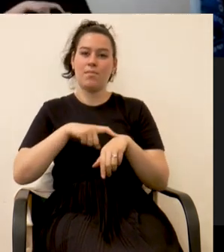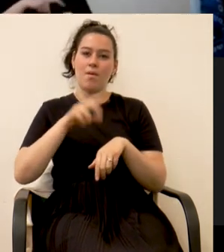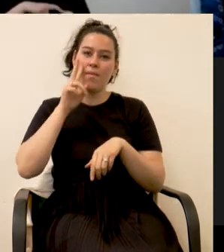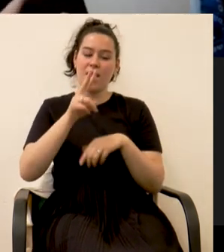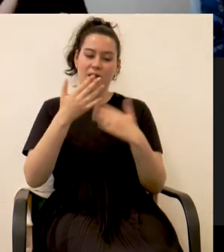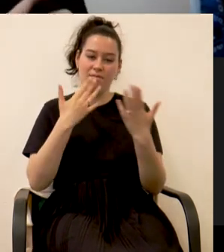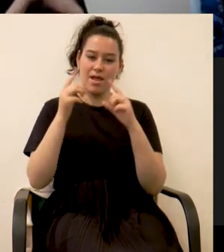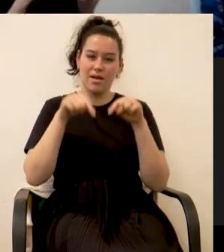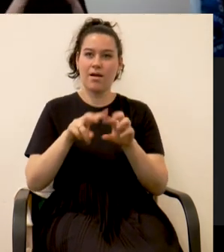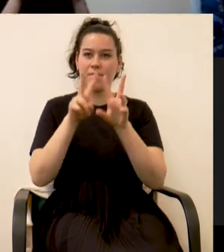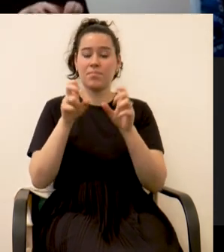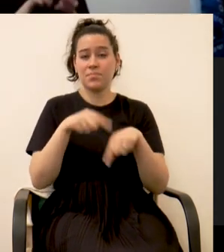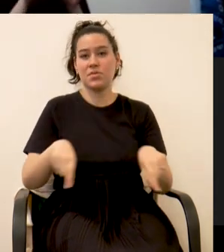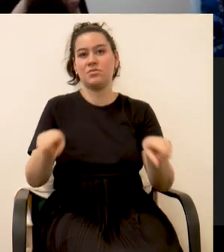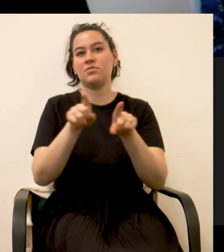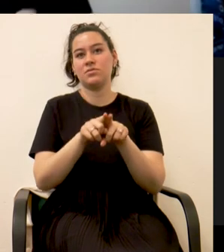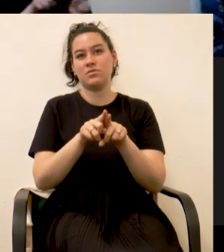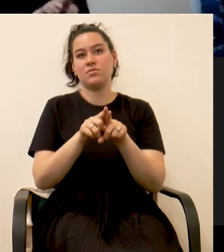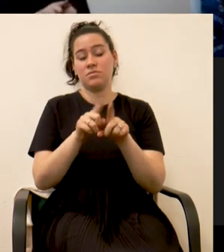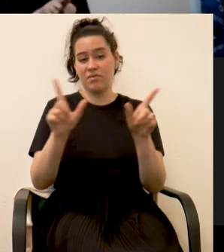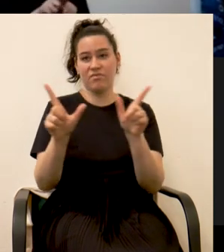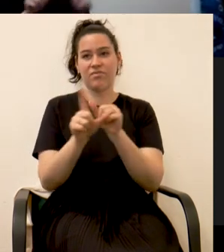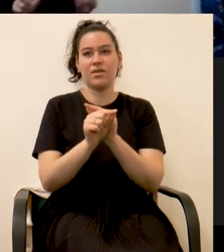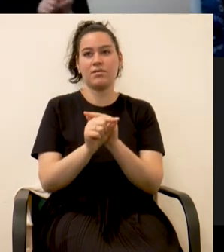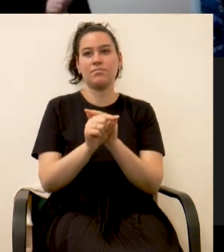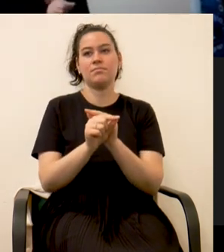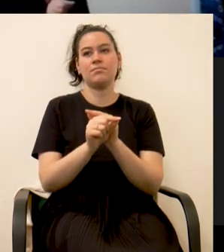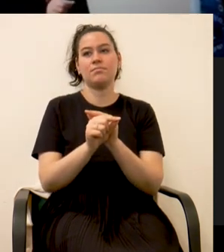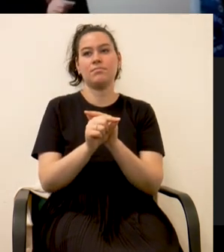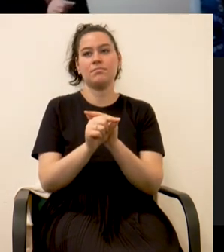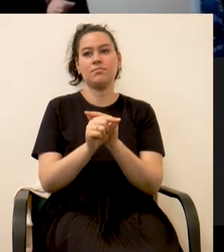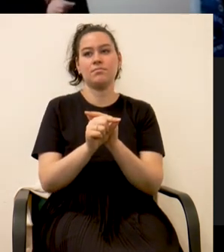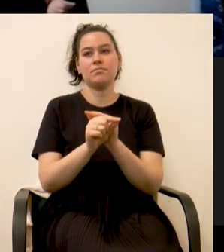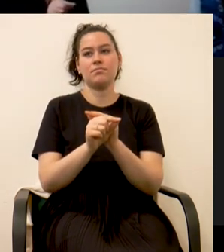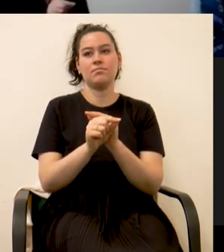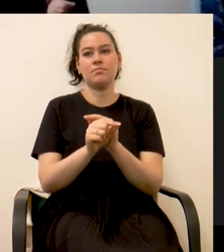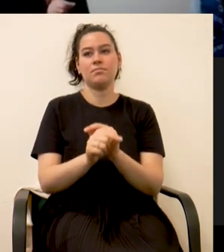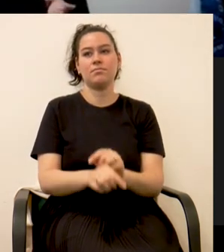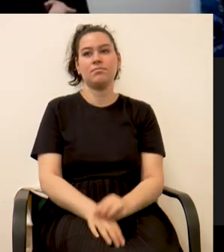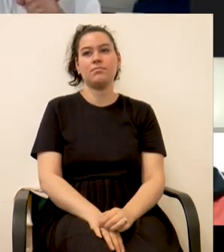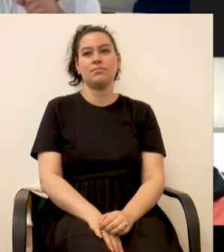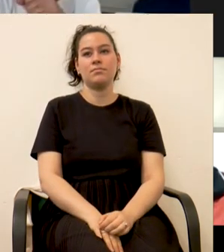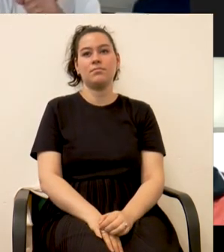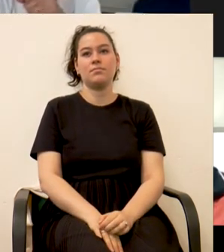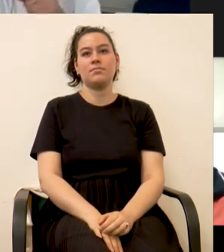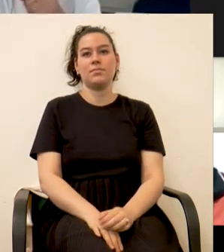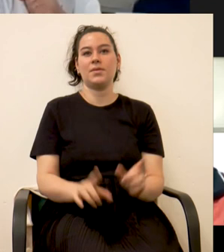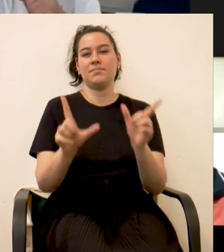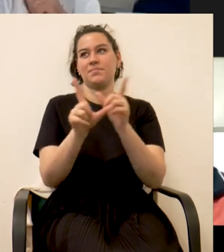en esta mesa, y tendríamos que ir cerrando, porque, bueno, todos tenemos otras